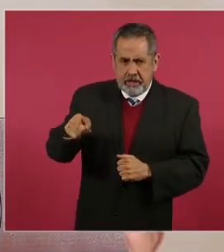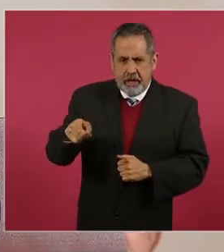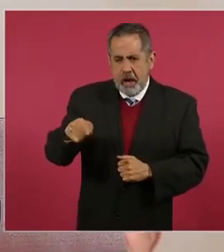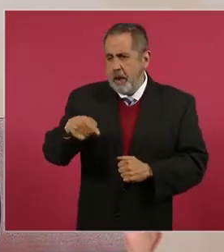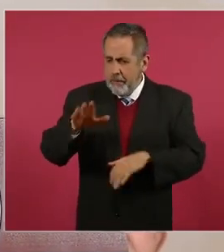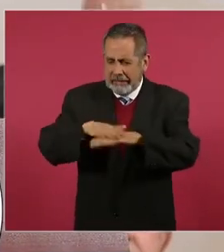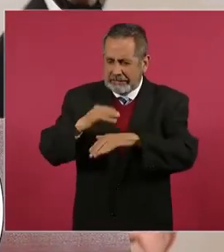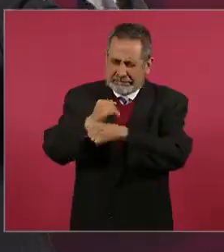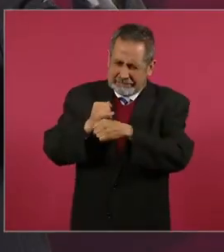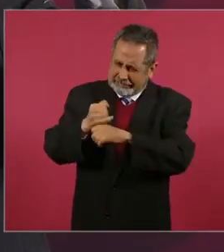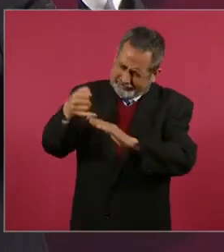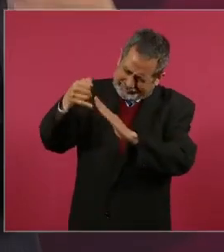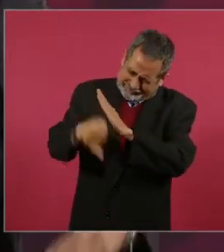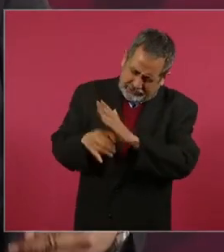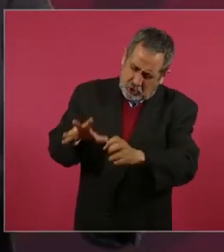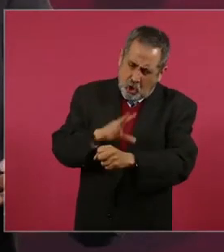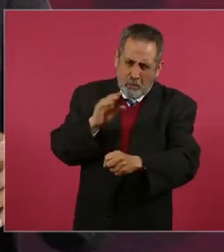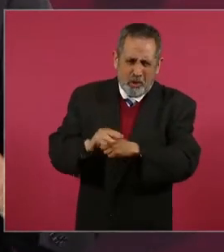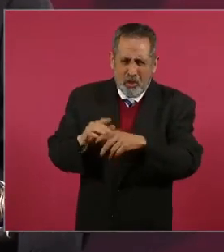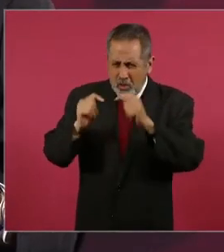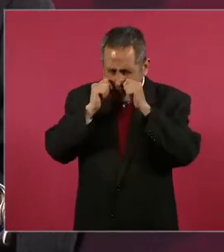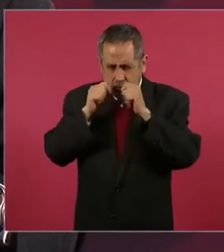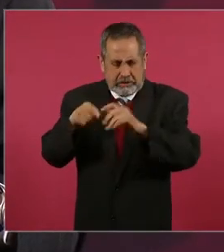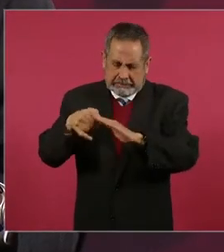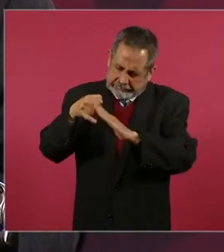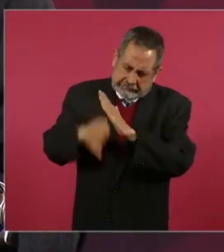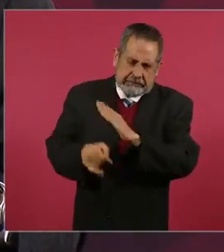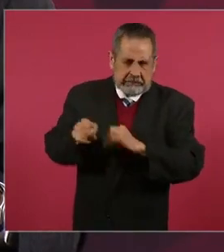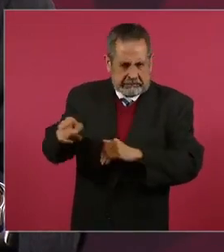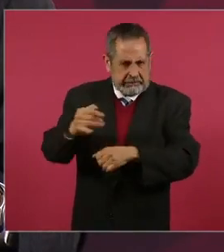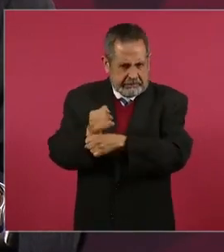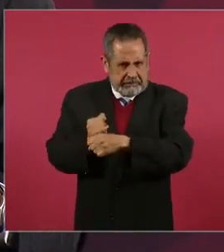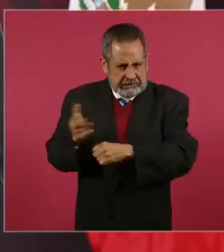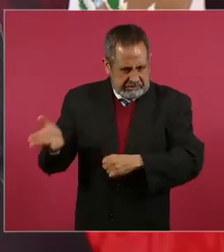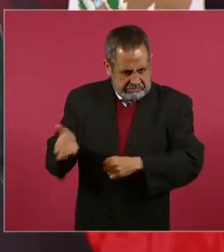fuera a fondo, sin impunidad,